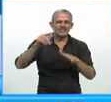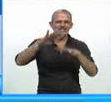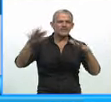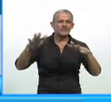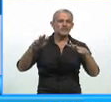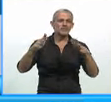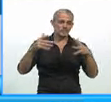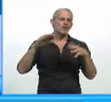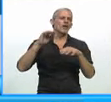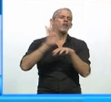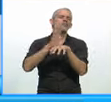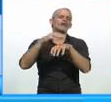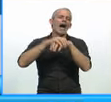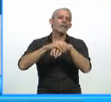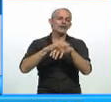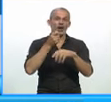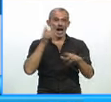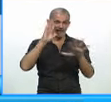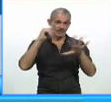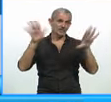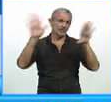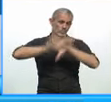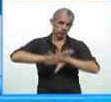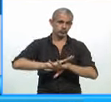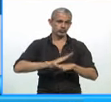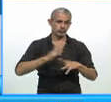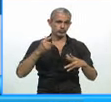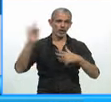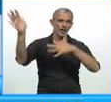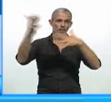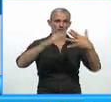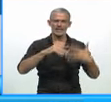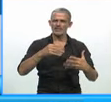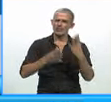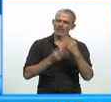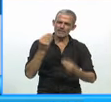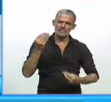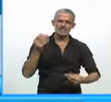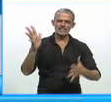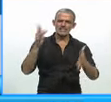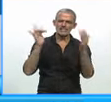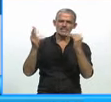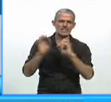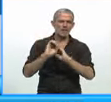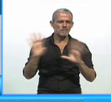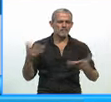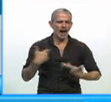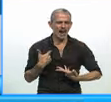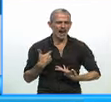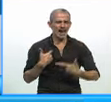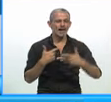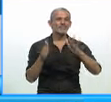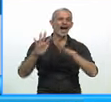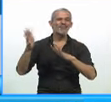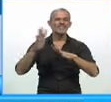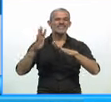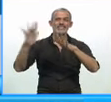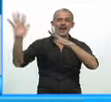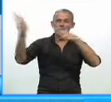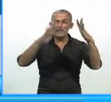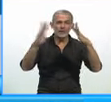nos equivocamos porque leemos mal el viento, nos hace enojar mucho. Deduzco que el viento es más bribón que el agua y que el